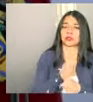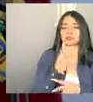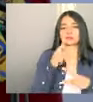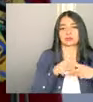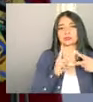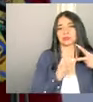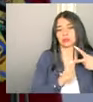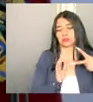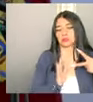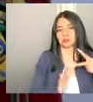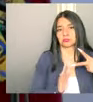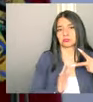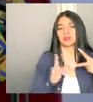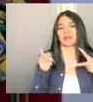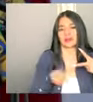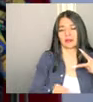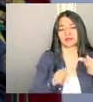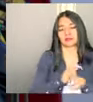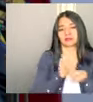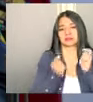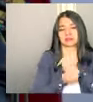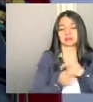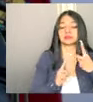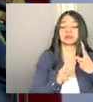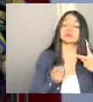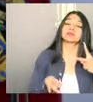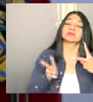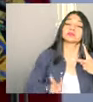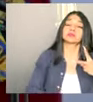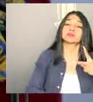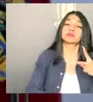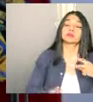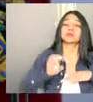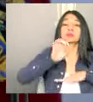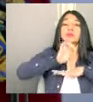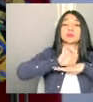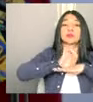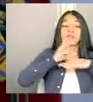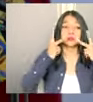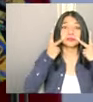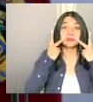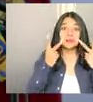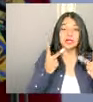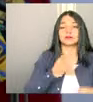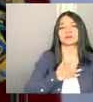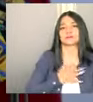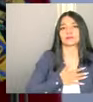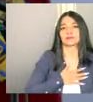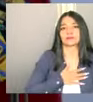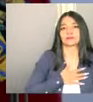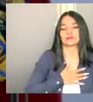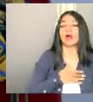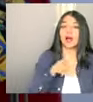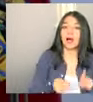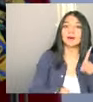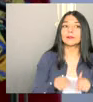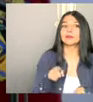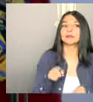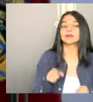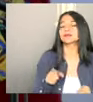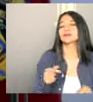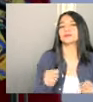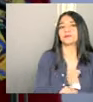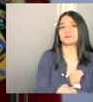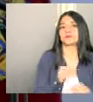elementos de concepto. Y lo otro es que el Ecuador últimamente ha podido ver lastimosamente que muchas veces es